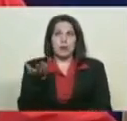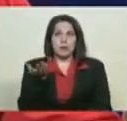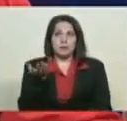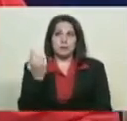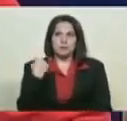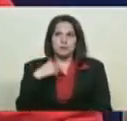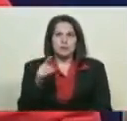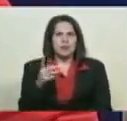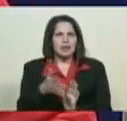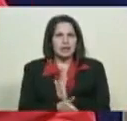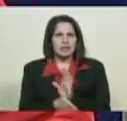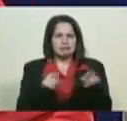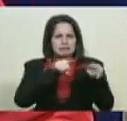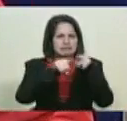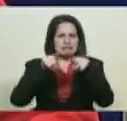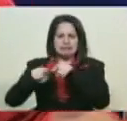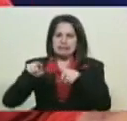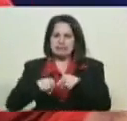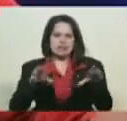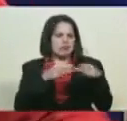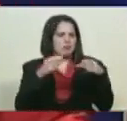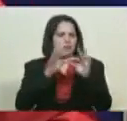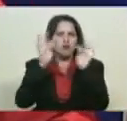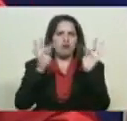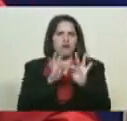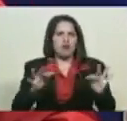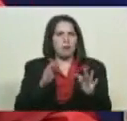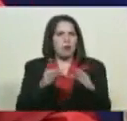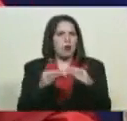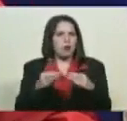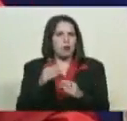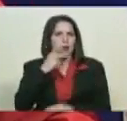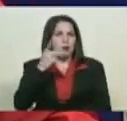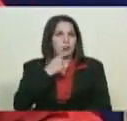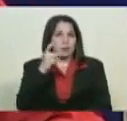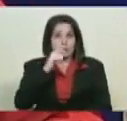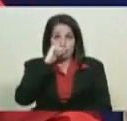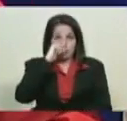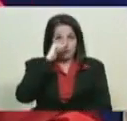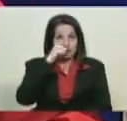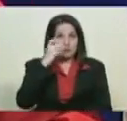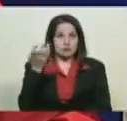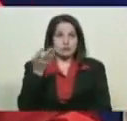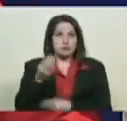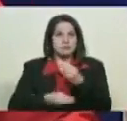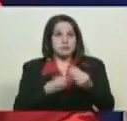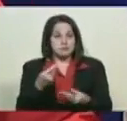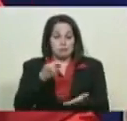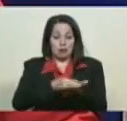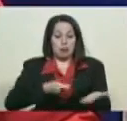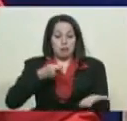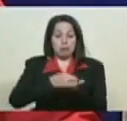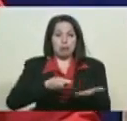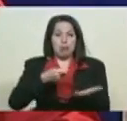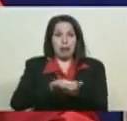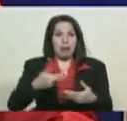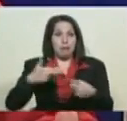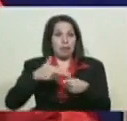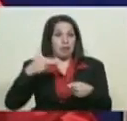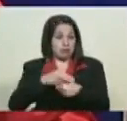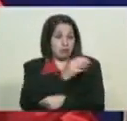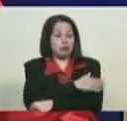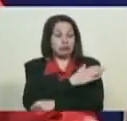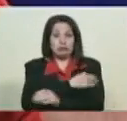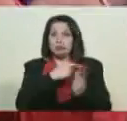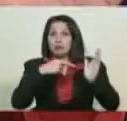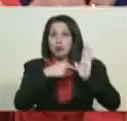tener críticas a la forma de cómo se crean los partidos. Por ejemplo, la oposición creó muchos partidos financiados por PDVSA,